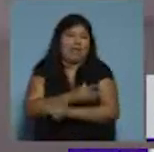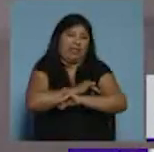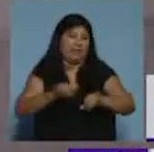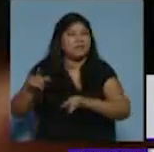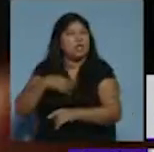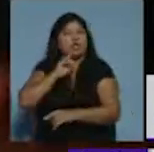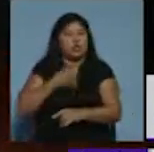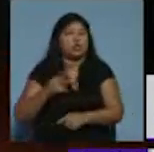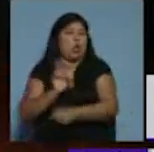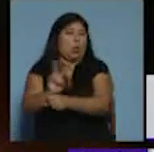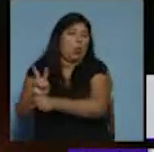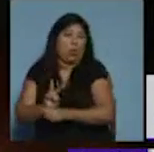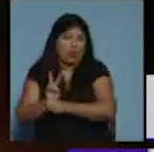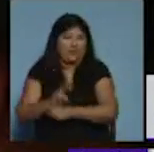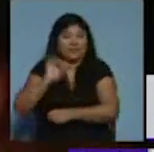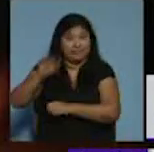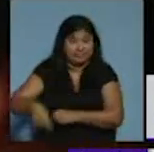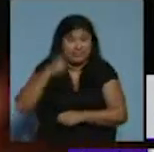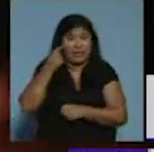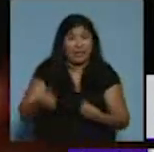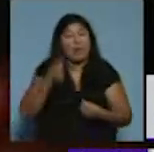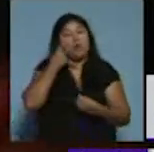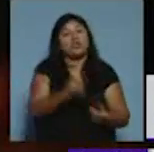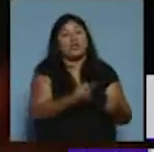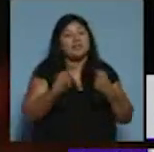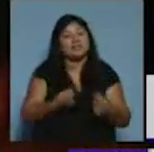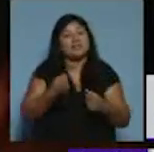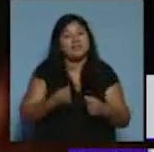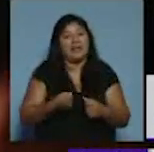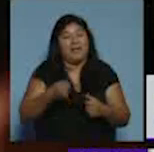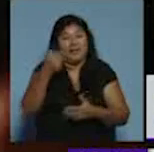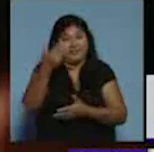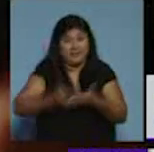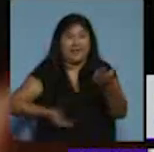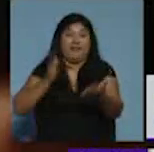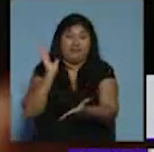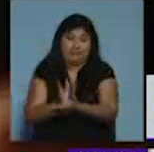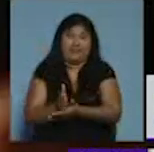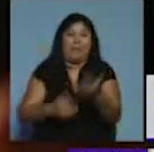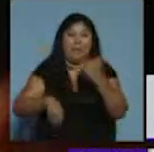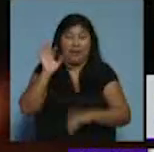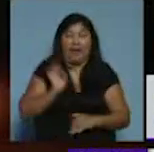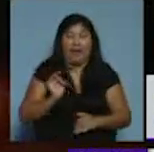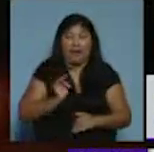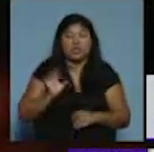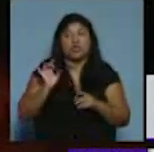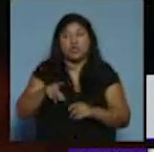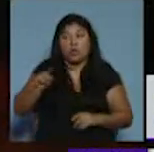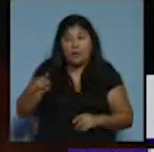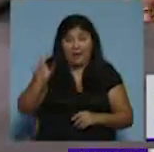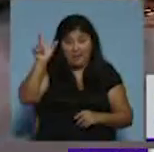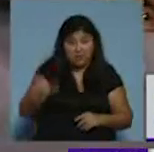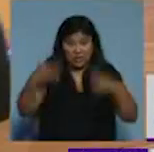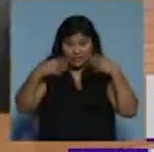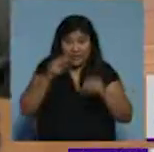monto debería ser lo que hemos pedido en los alegatos no sólo para milagro salá sino también para